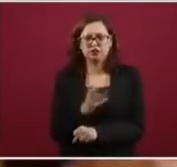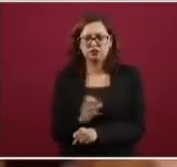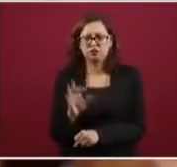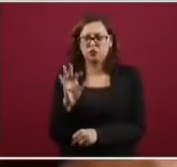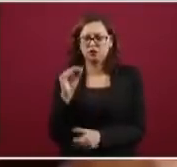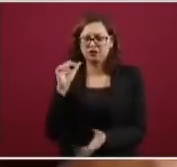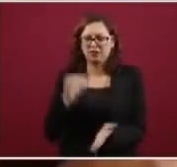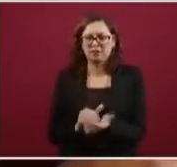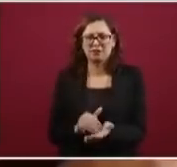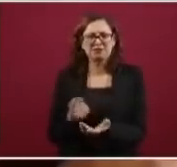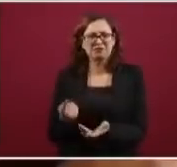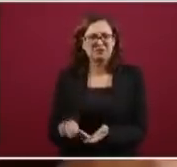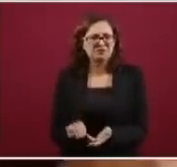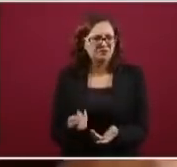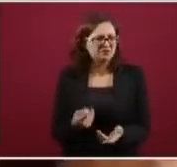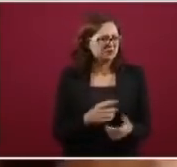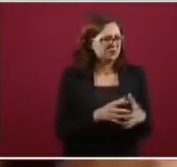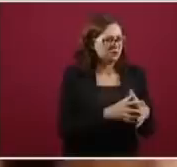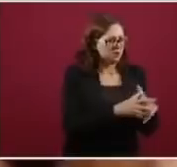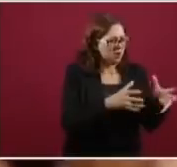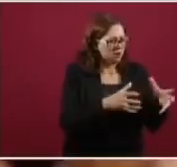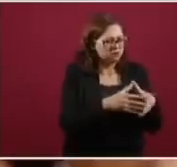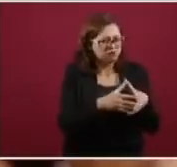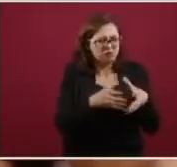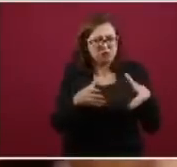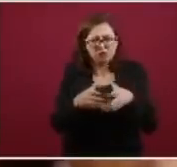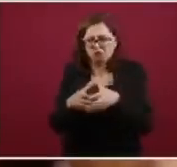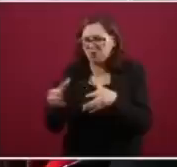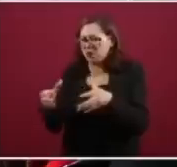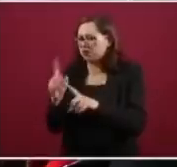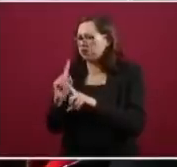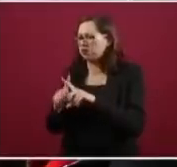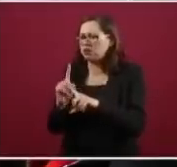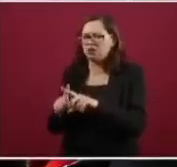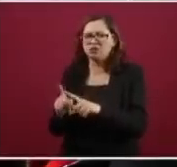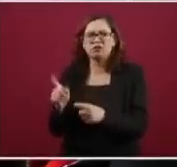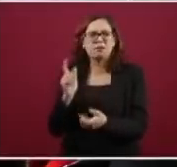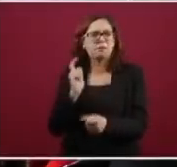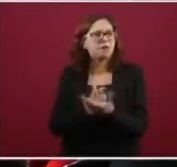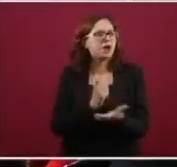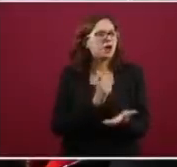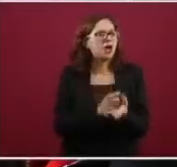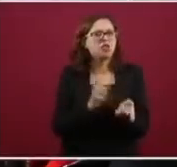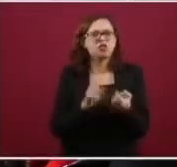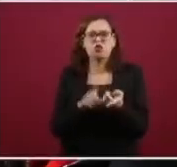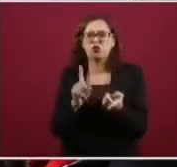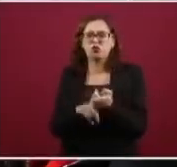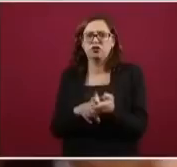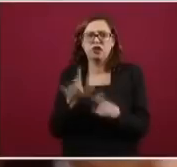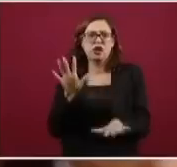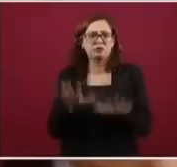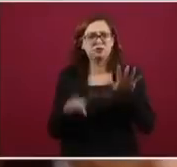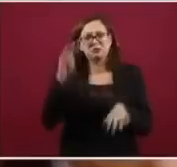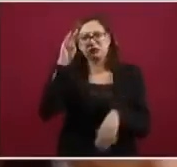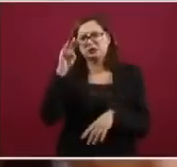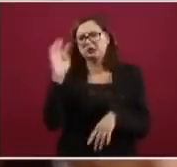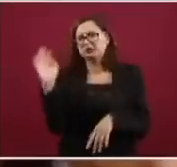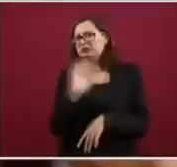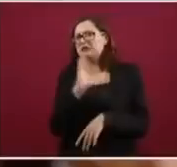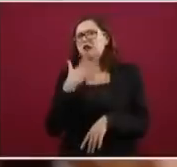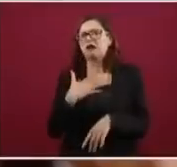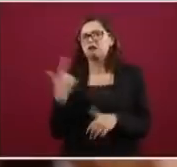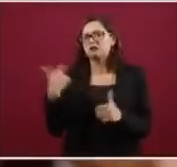de dónde va a salir esto porque de repente eso también implica que la gente tenga dudas de que va a haber más gasolinas desde dónde van a salir